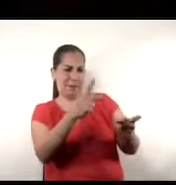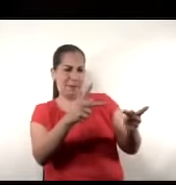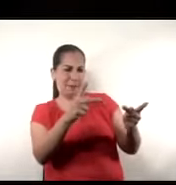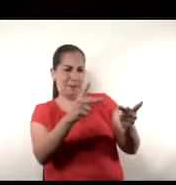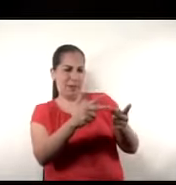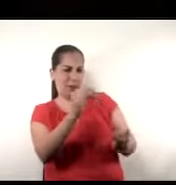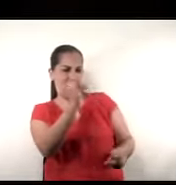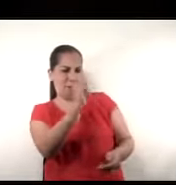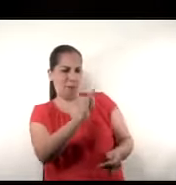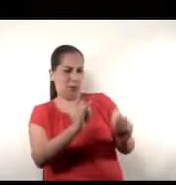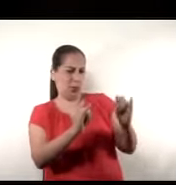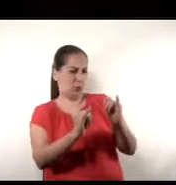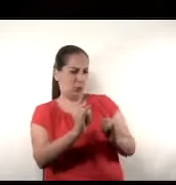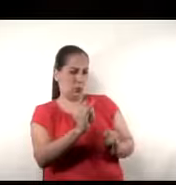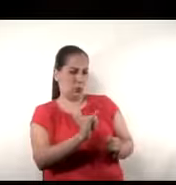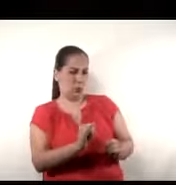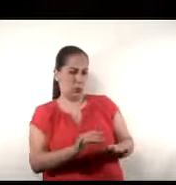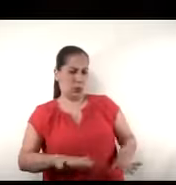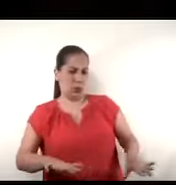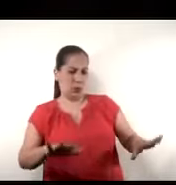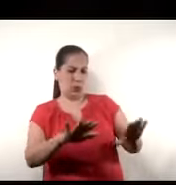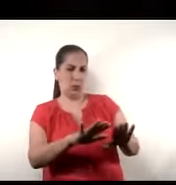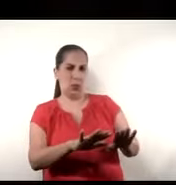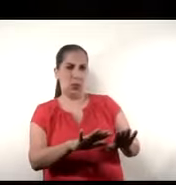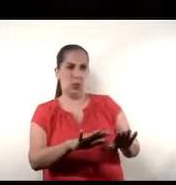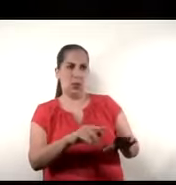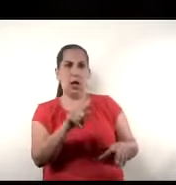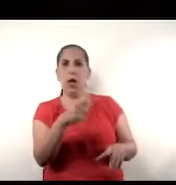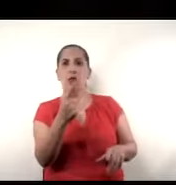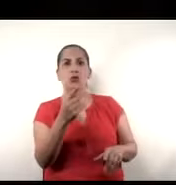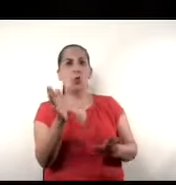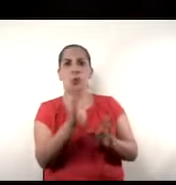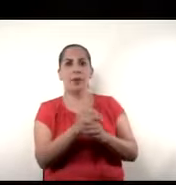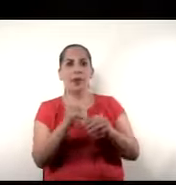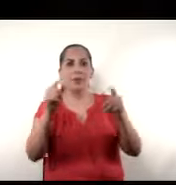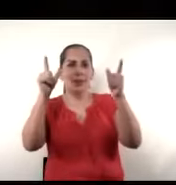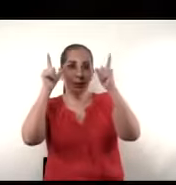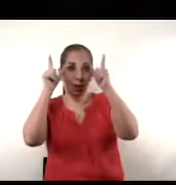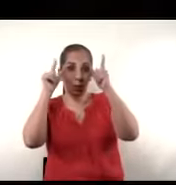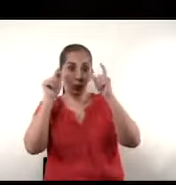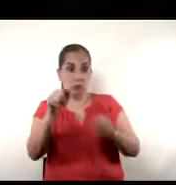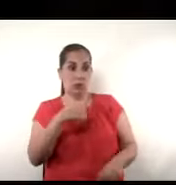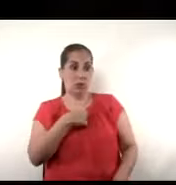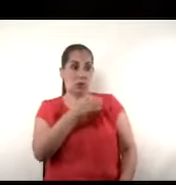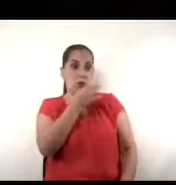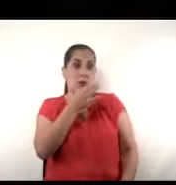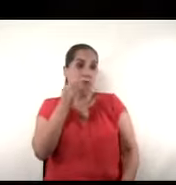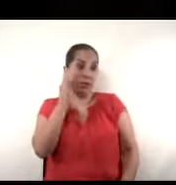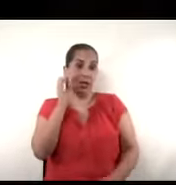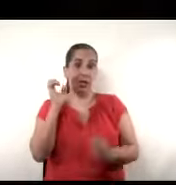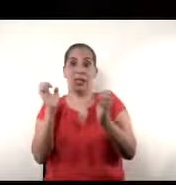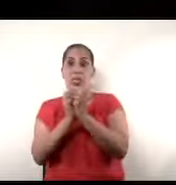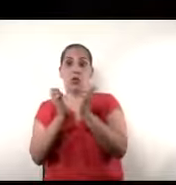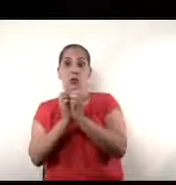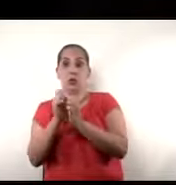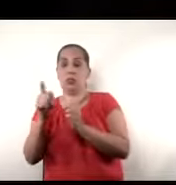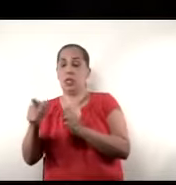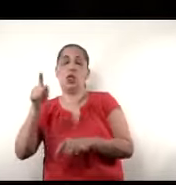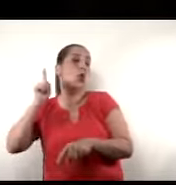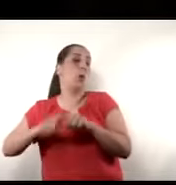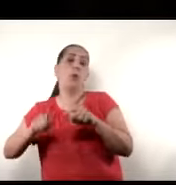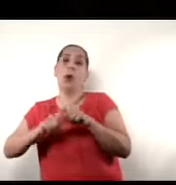por zonas, esto y lo otro. En esta zona solo se podía producir ganado. Y si usted tiene una finca de chayotes en esa zona, la tiene que